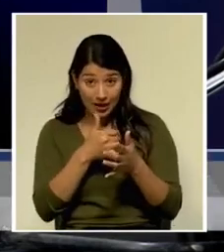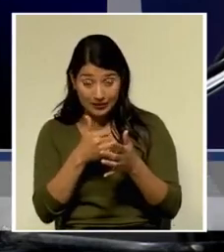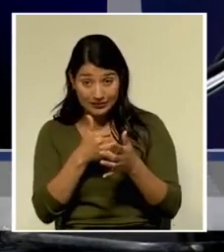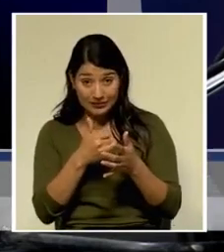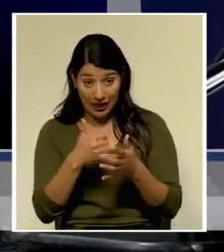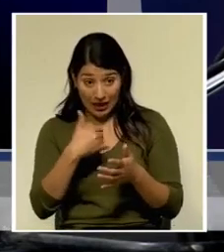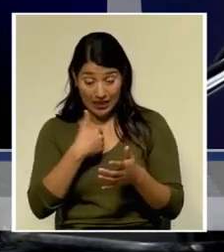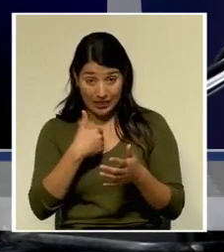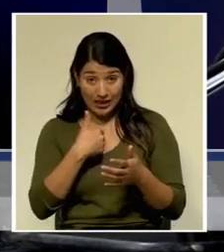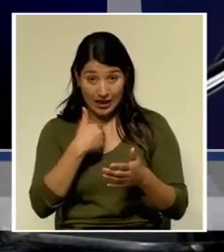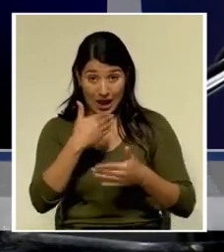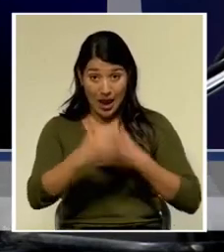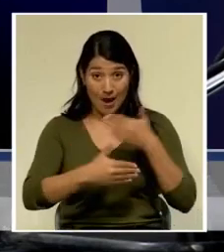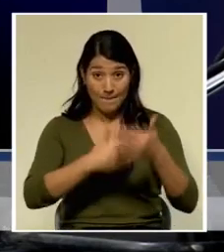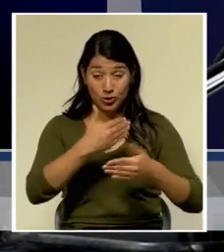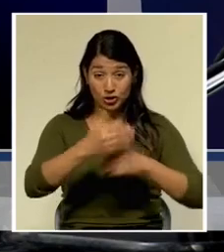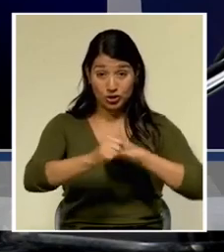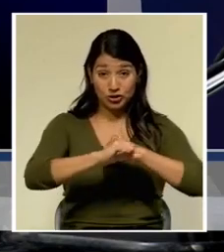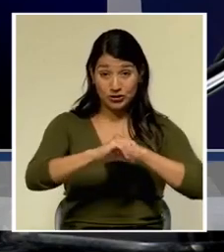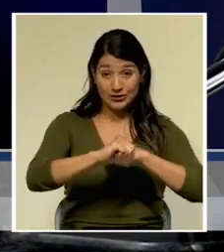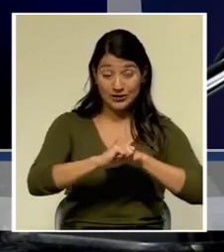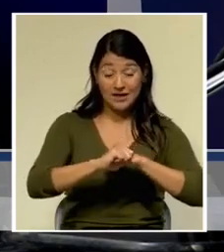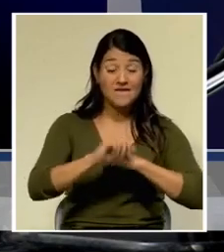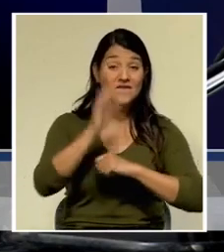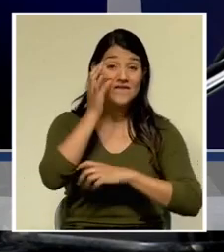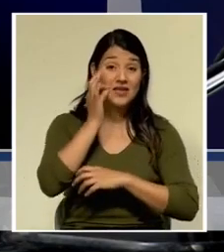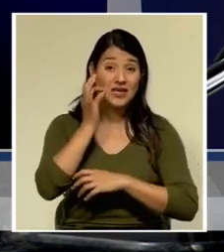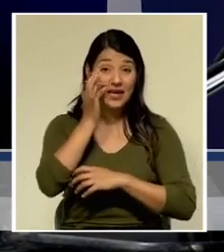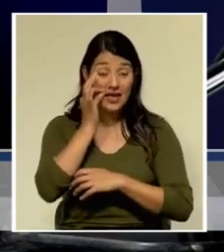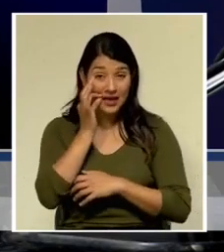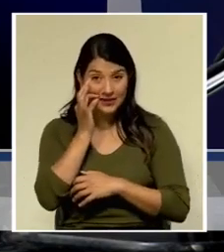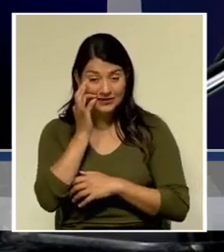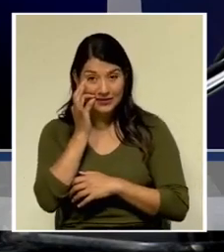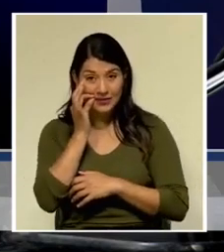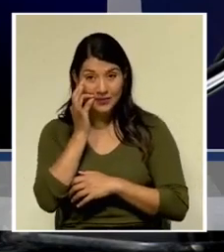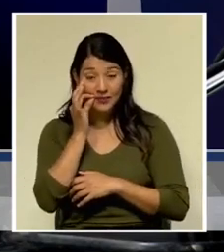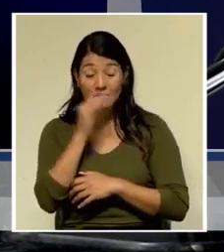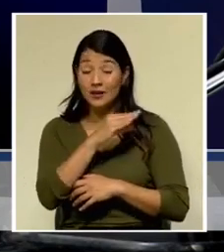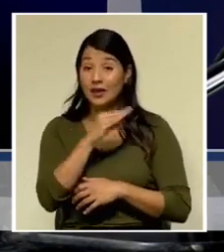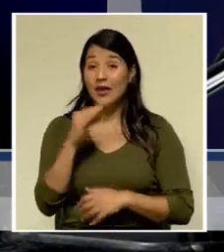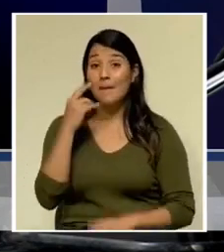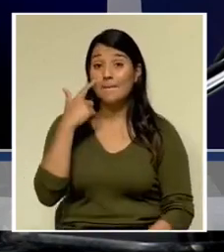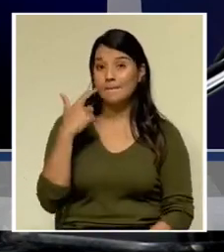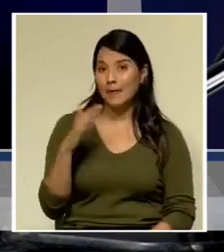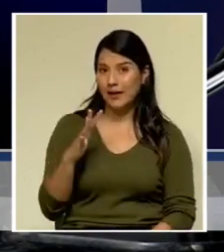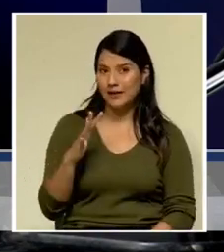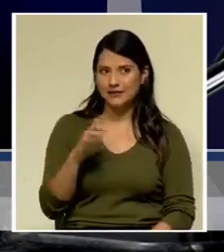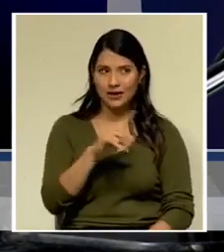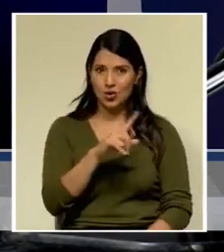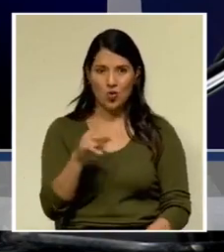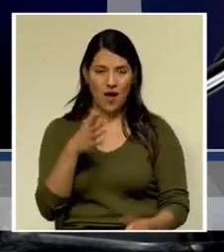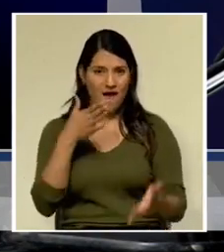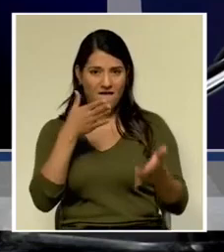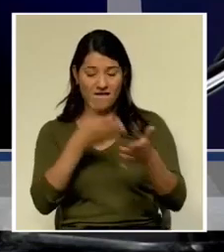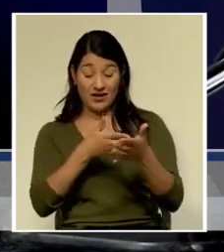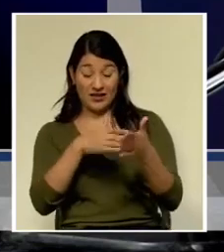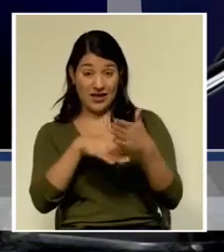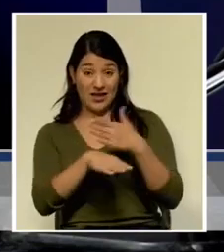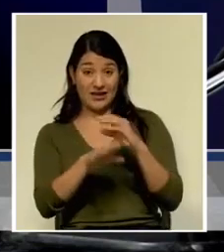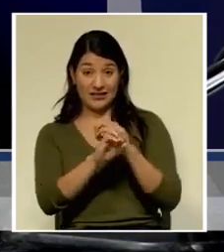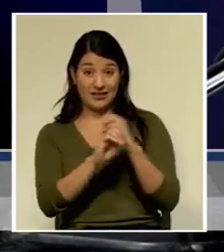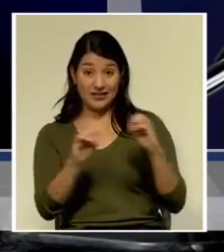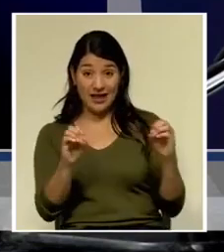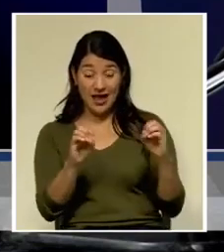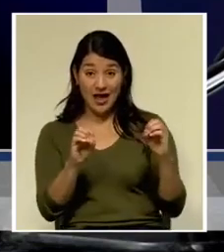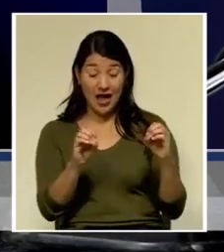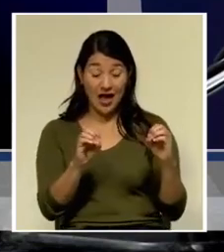presenta la campaña de don José María Figueres, en tanto pareciera que no le afecta en absoluto